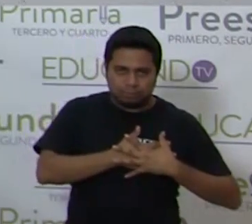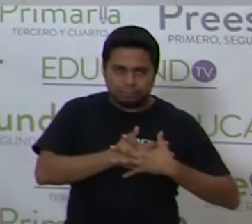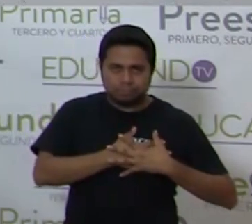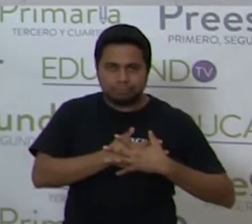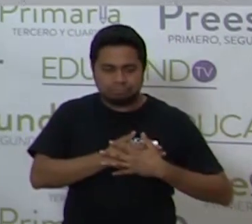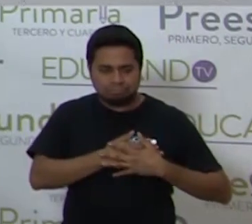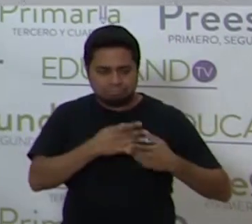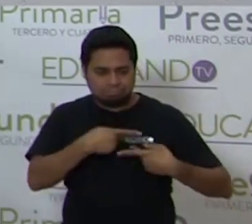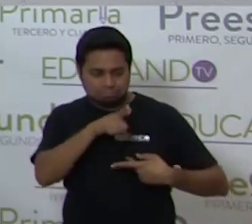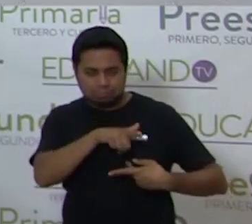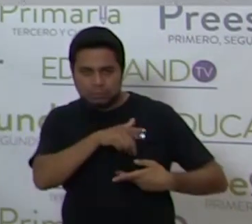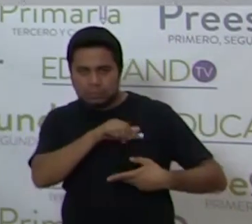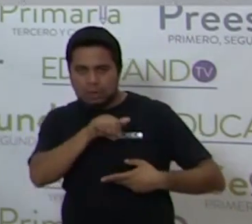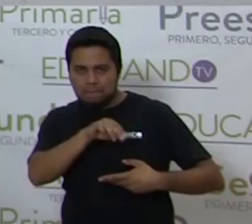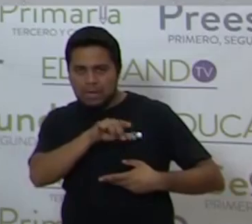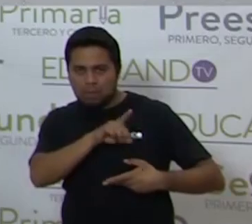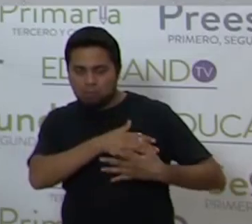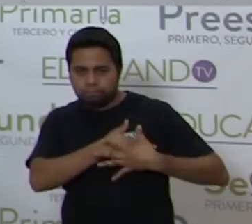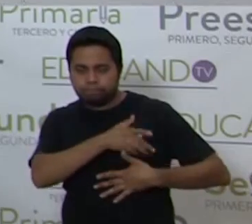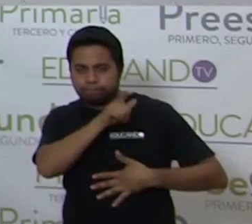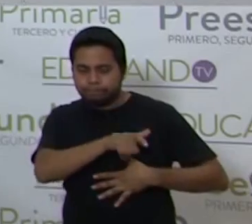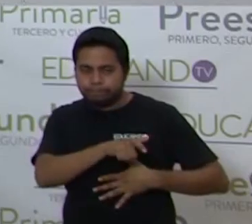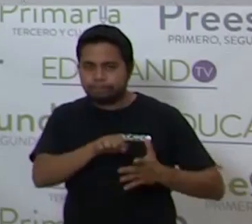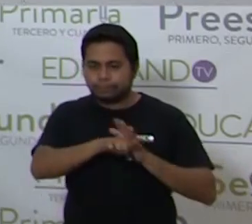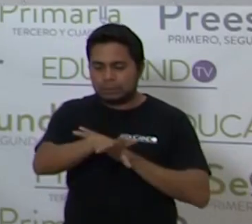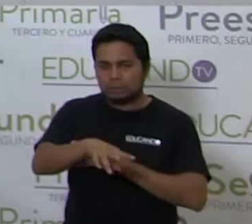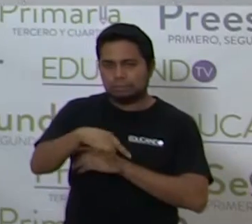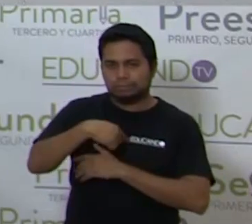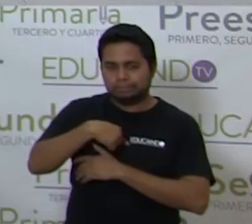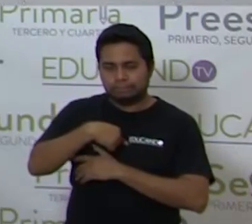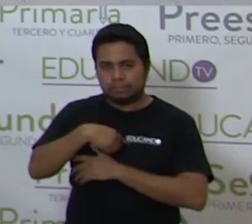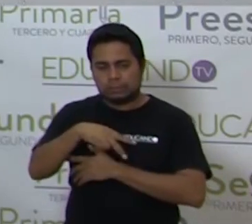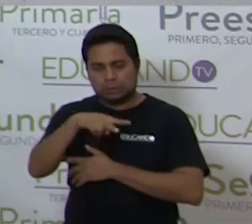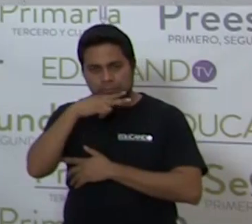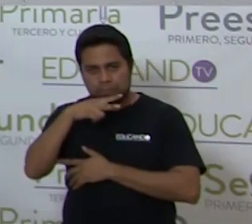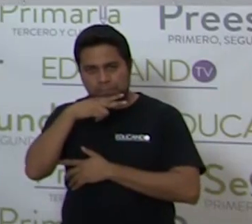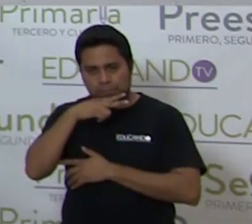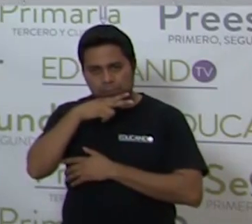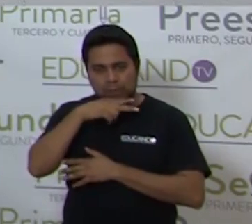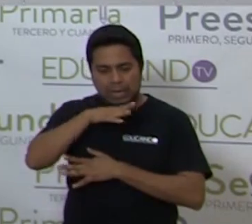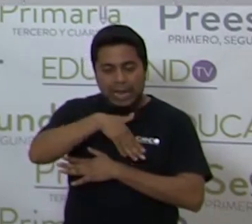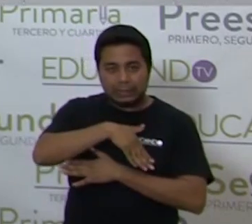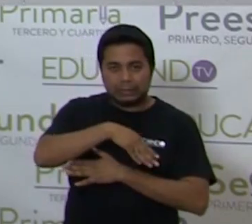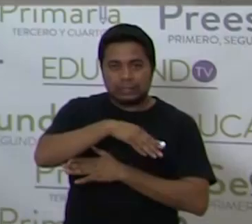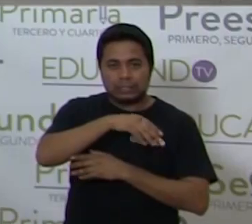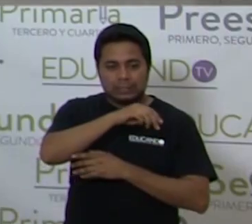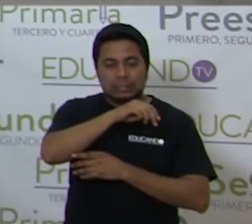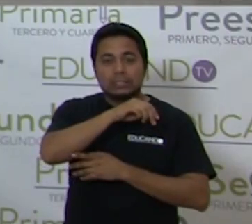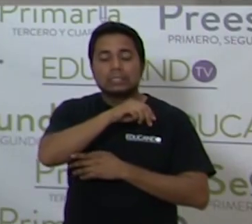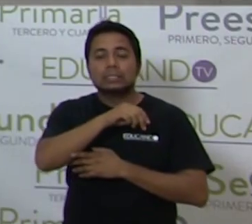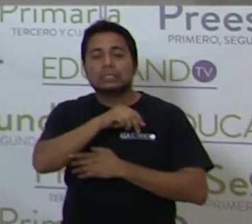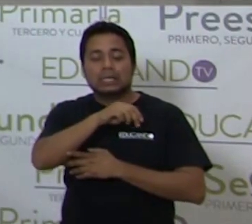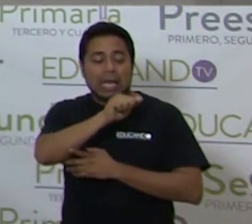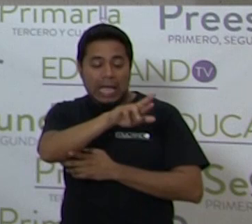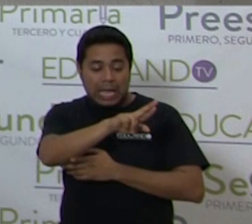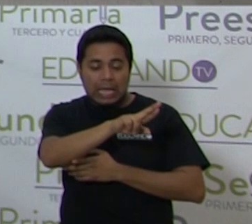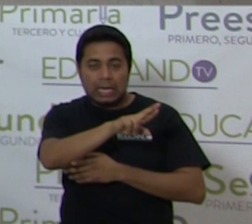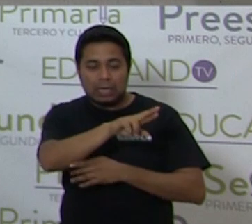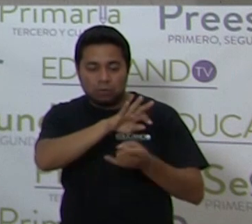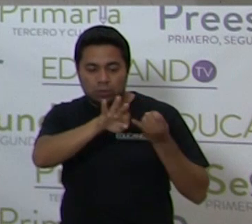Eso quiere decir que nuestro verbo de infinitivo lo convertimos